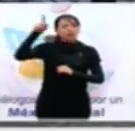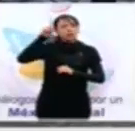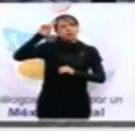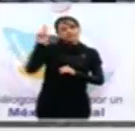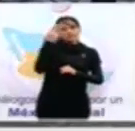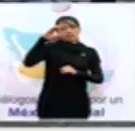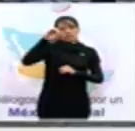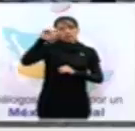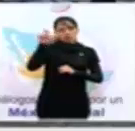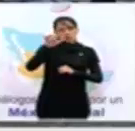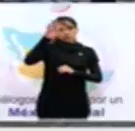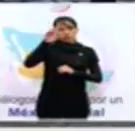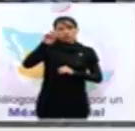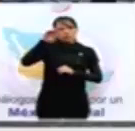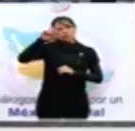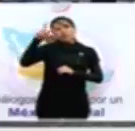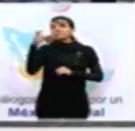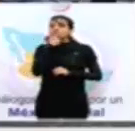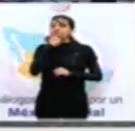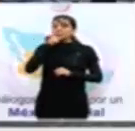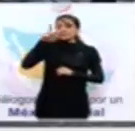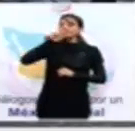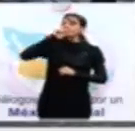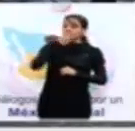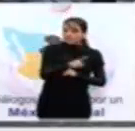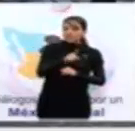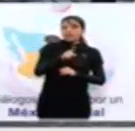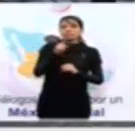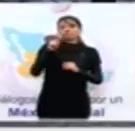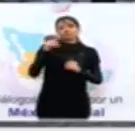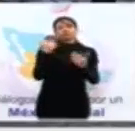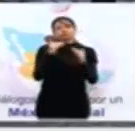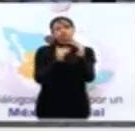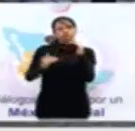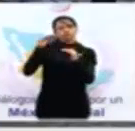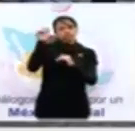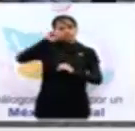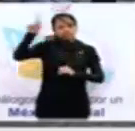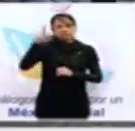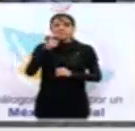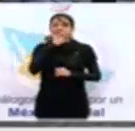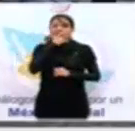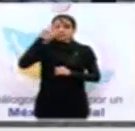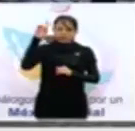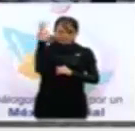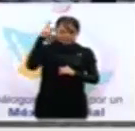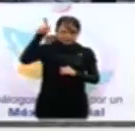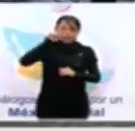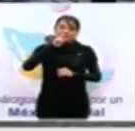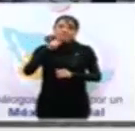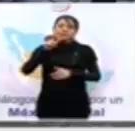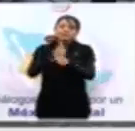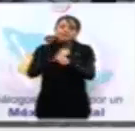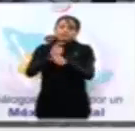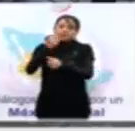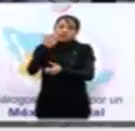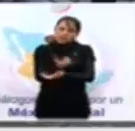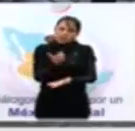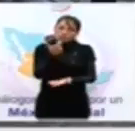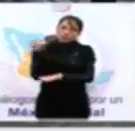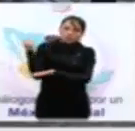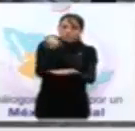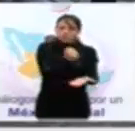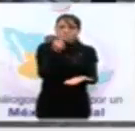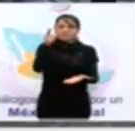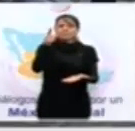doctor en Economía por la Universidad de Oxford en Inglaterra, el grado de Maestría en Economía por la Universidad de Essex, Inglaterra,